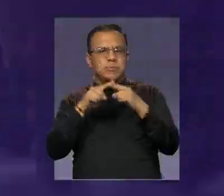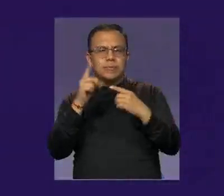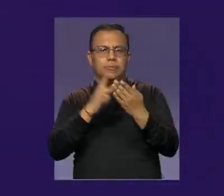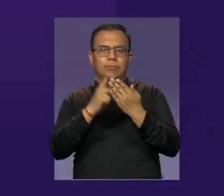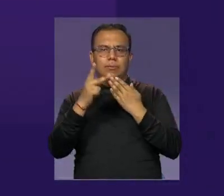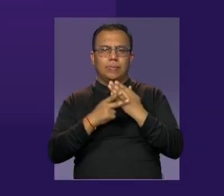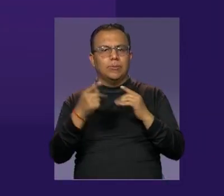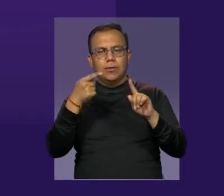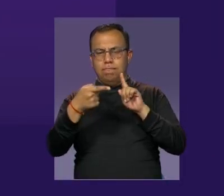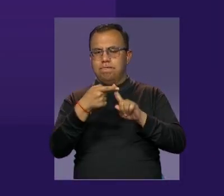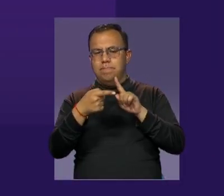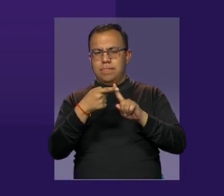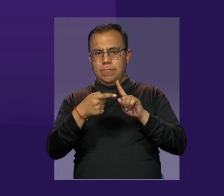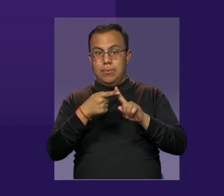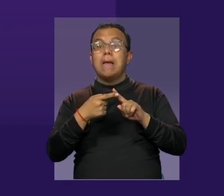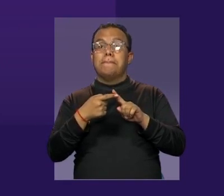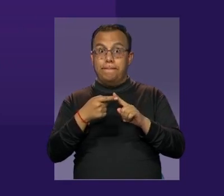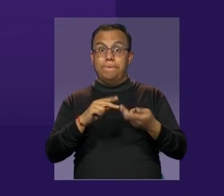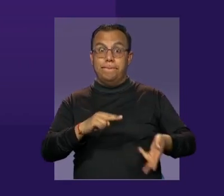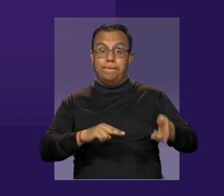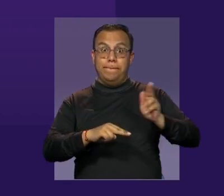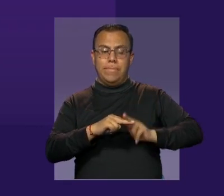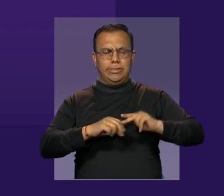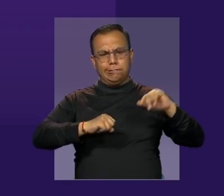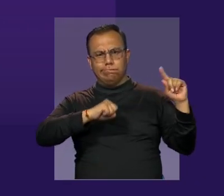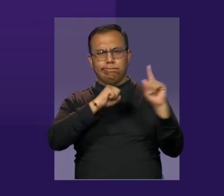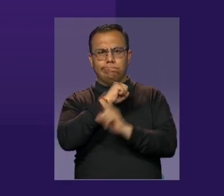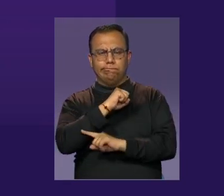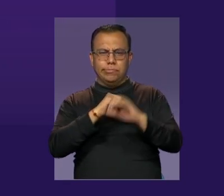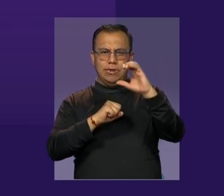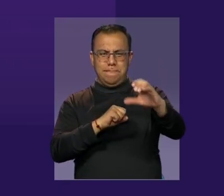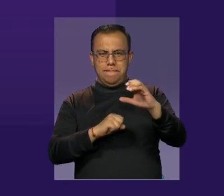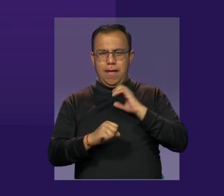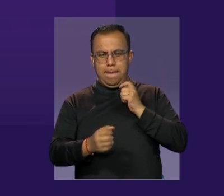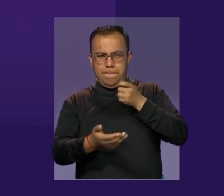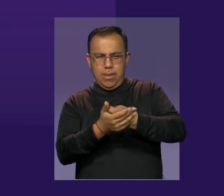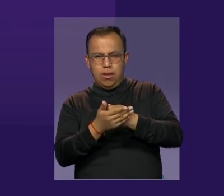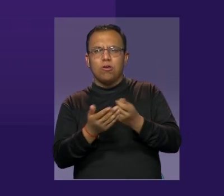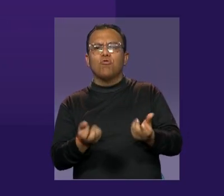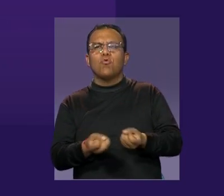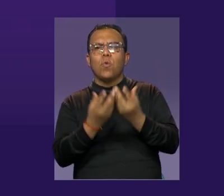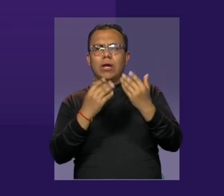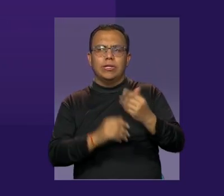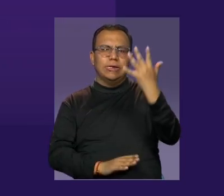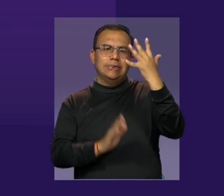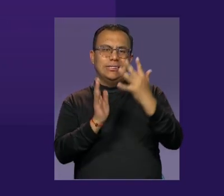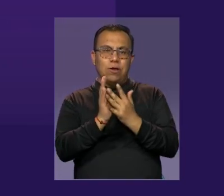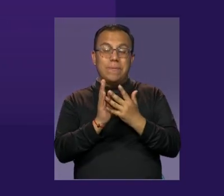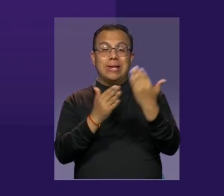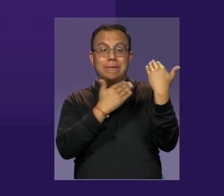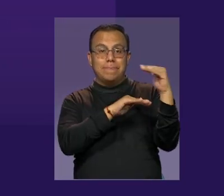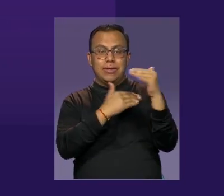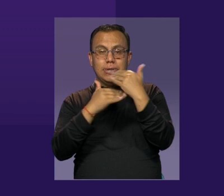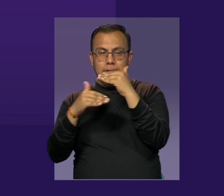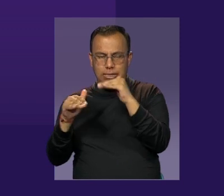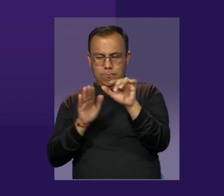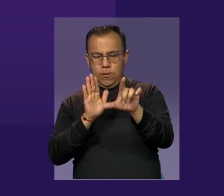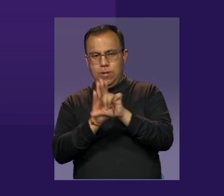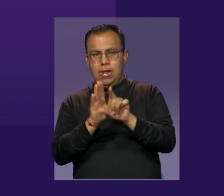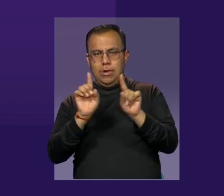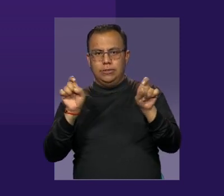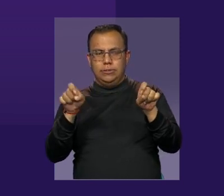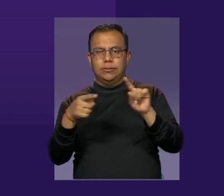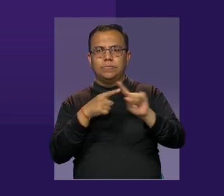son: primero, incremento de multas a pasajeros disruptivos hasta por 5.000 salarios mínimos mensuales legales